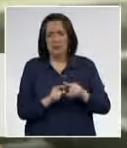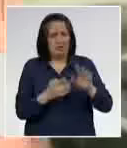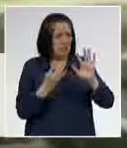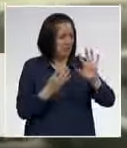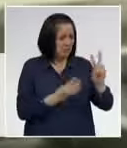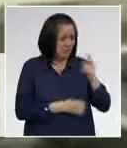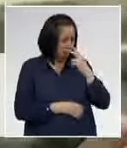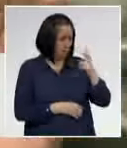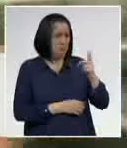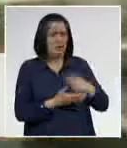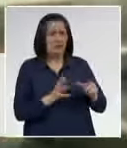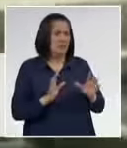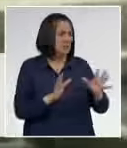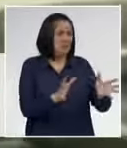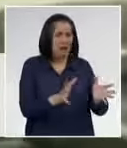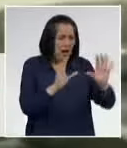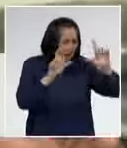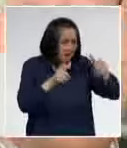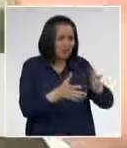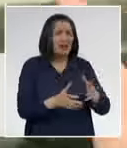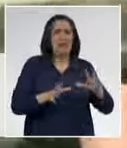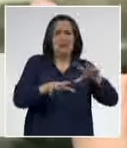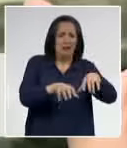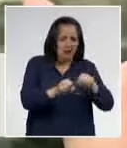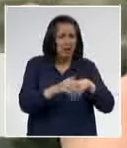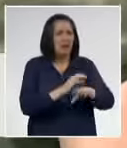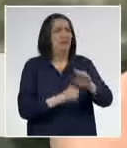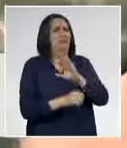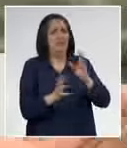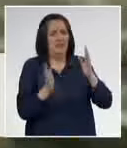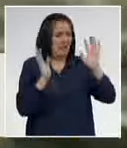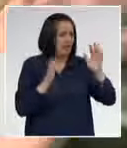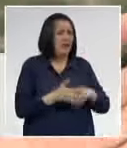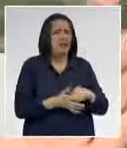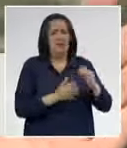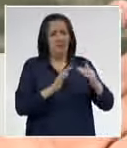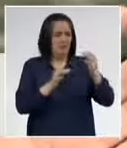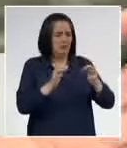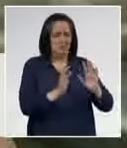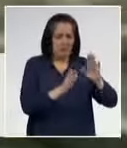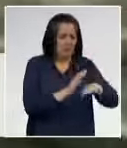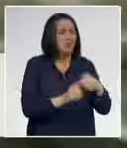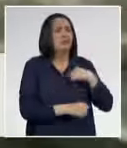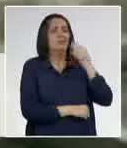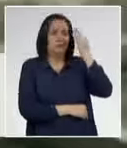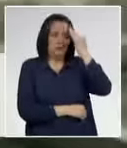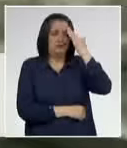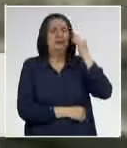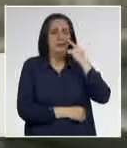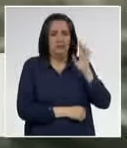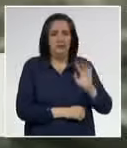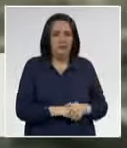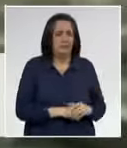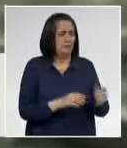visto empujar al Parlamento, tomar la Fiscalía de la Nación, descabezar al Poder Judicial. Esto lo conozco muy bien. Pero